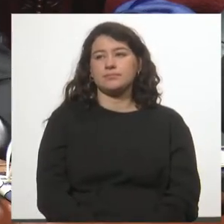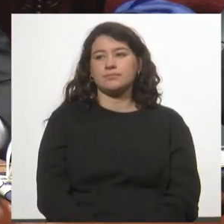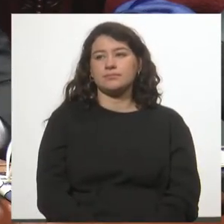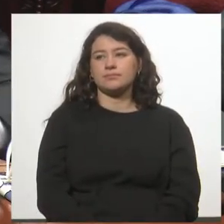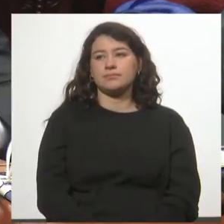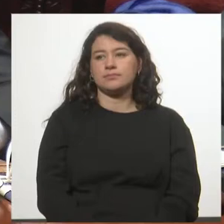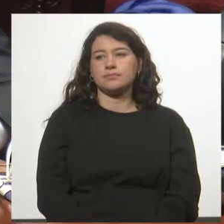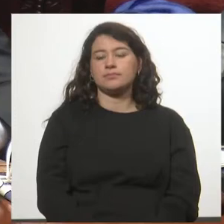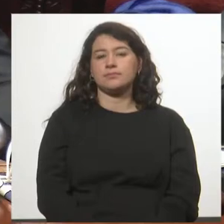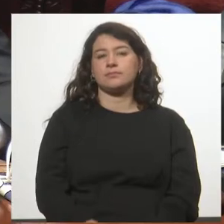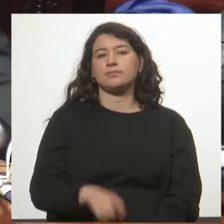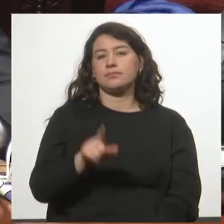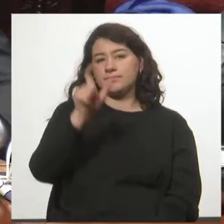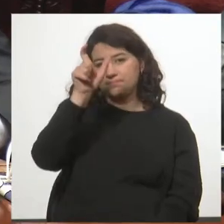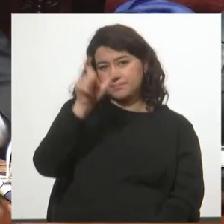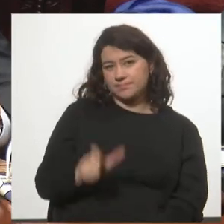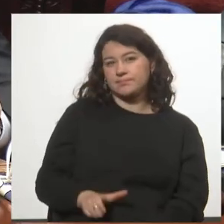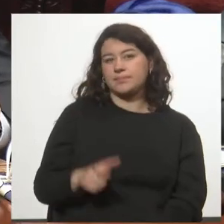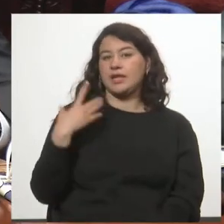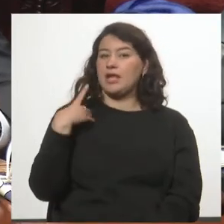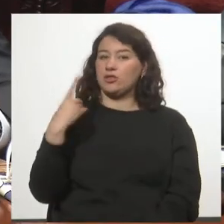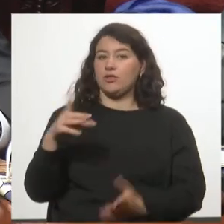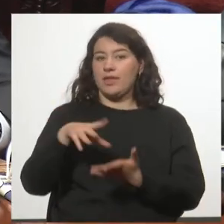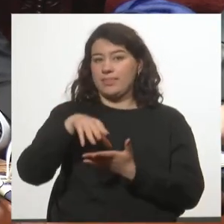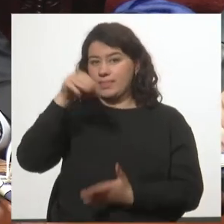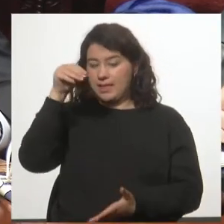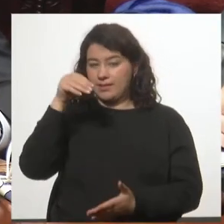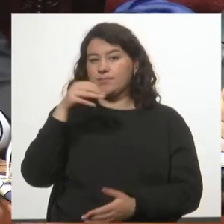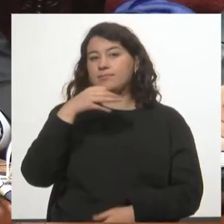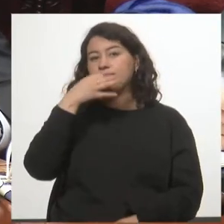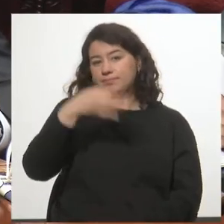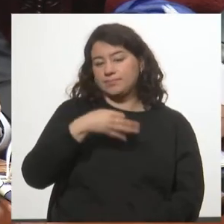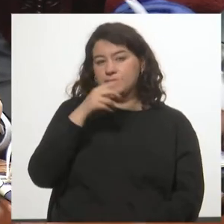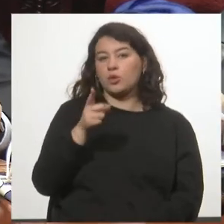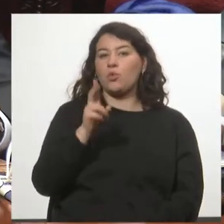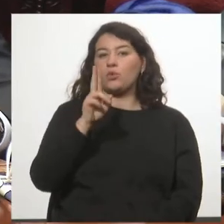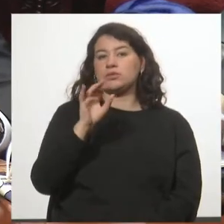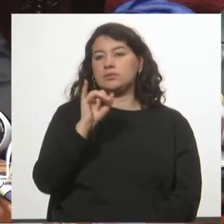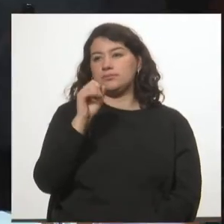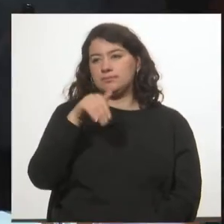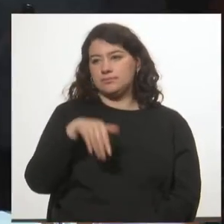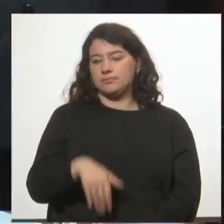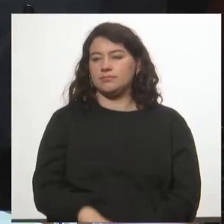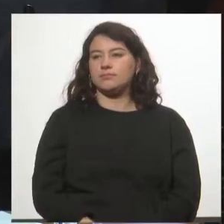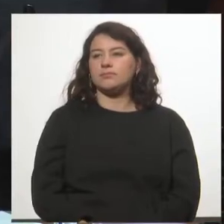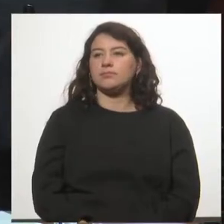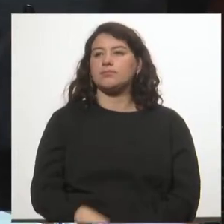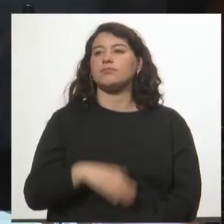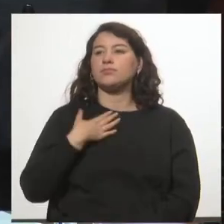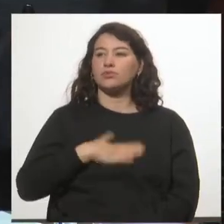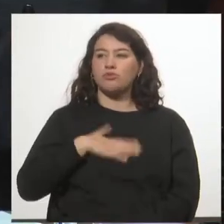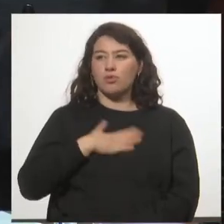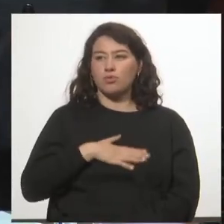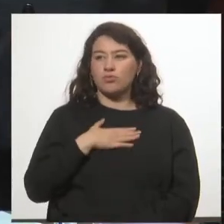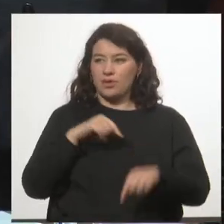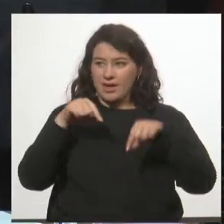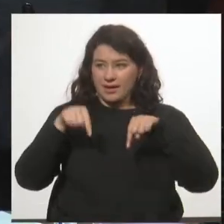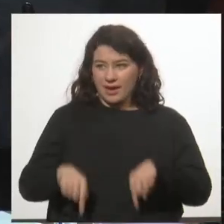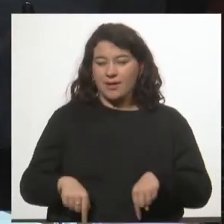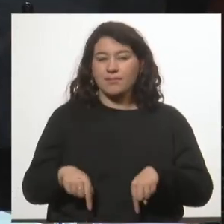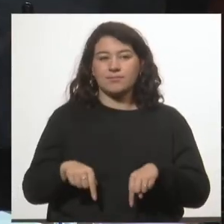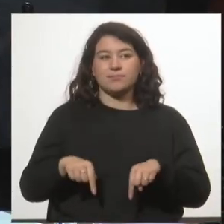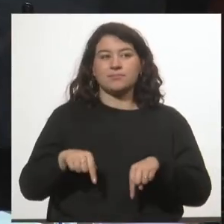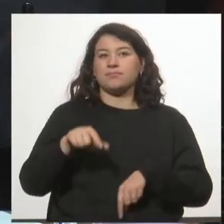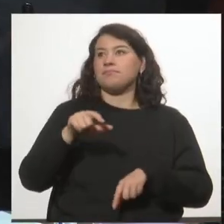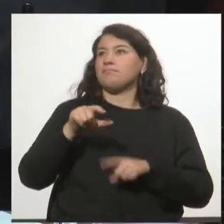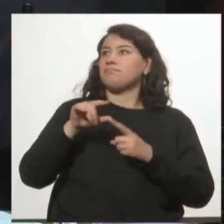de dinatel el doctor guzmán acosta y lara realización era presidente un gusto en estar acá en la casa del